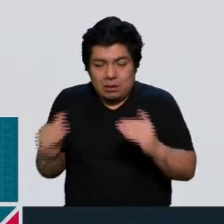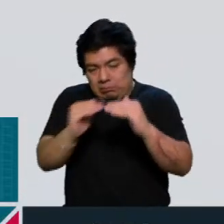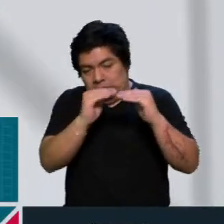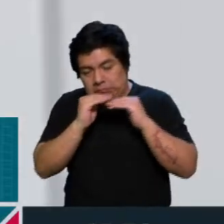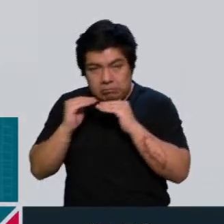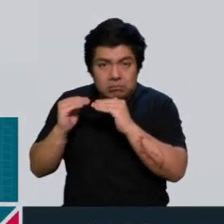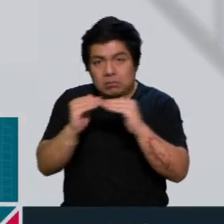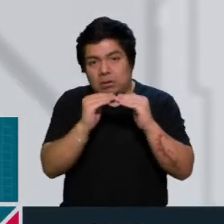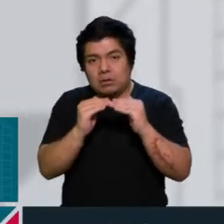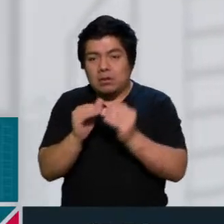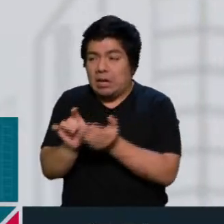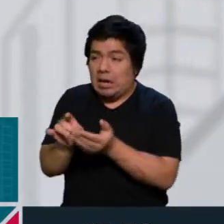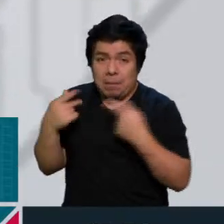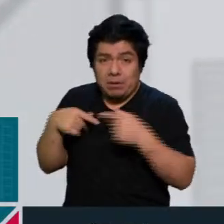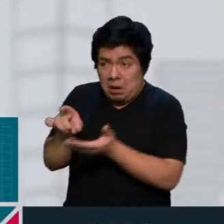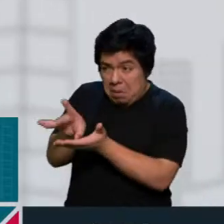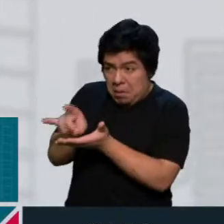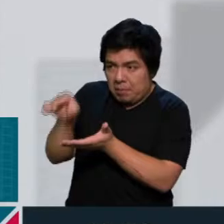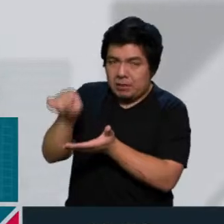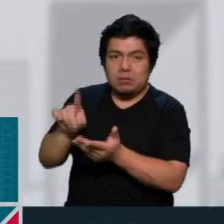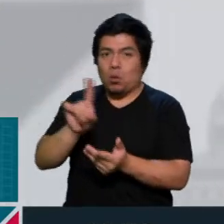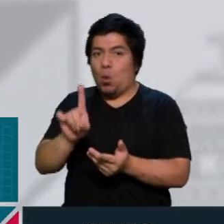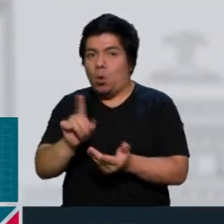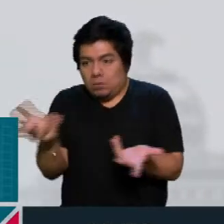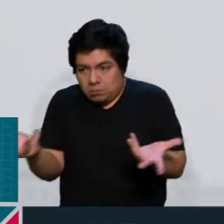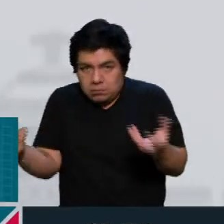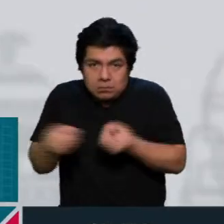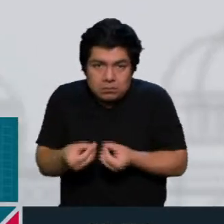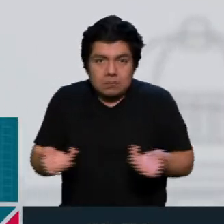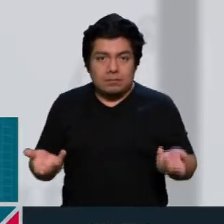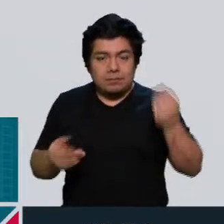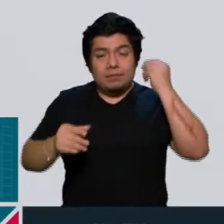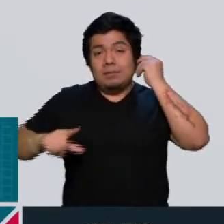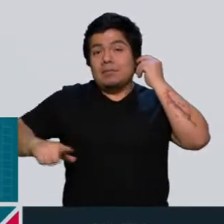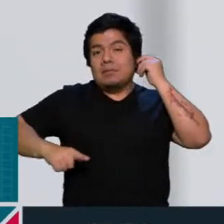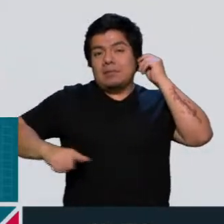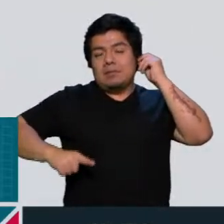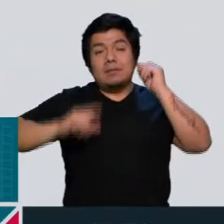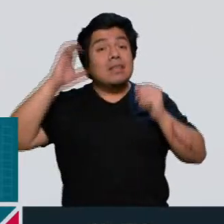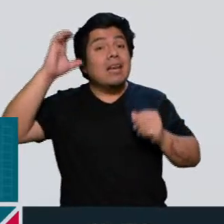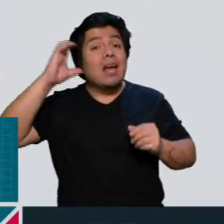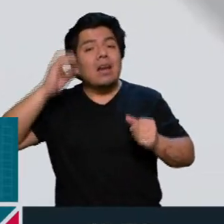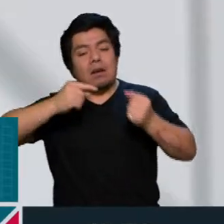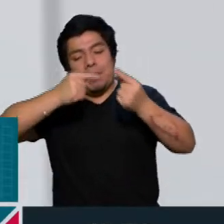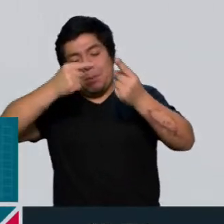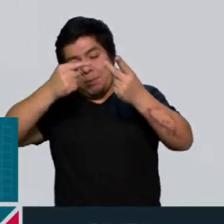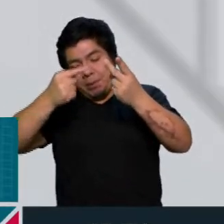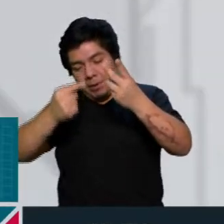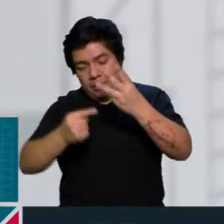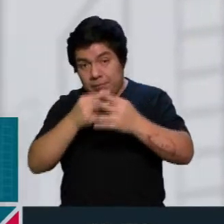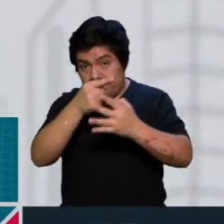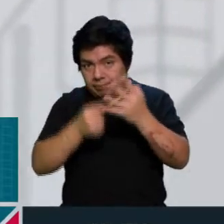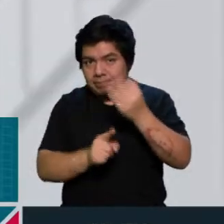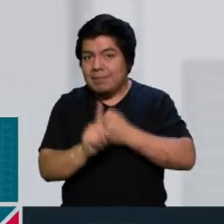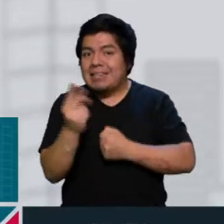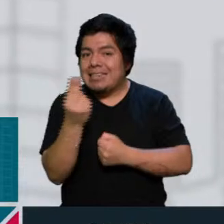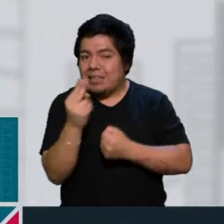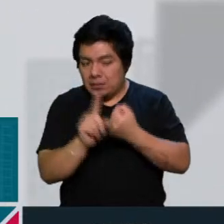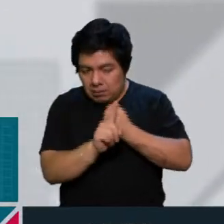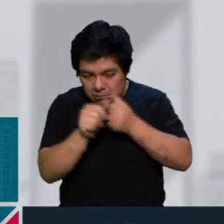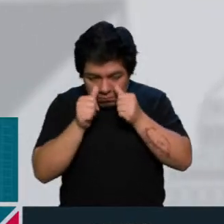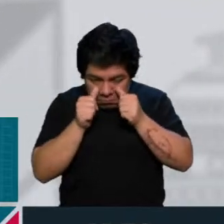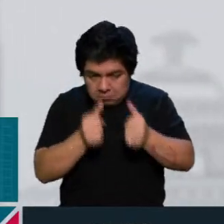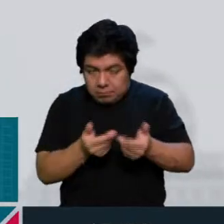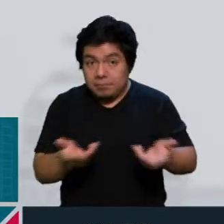justamente las expulsiones de las cuales hablamos. Creo que el gobierno de Clara Brugada tiene varios planteamientos en este sentido